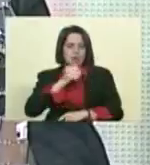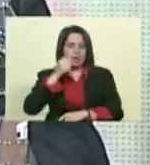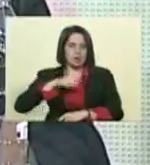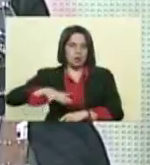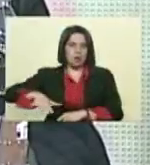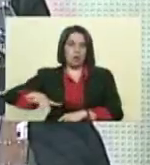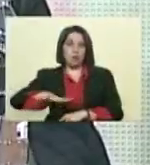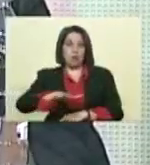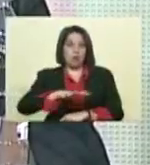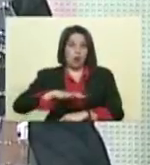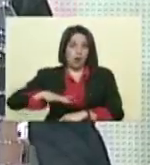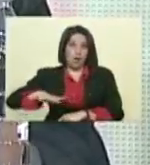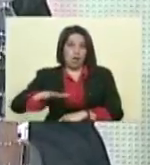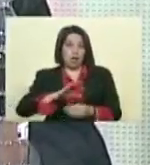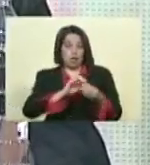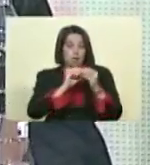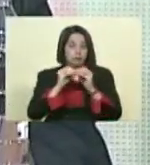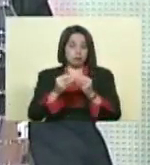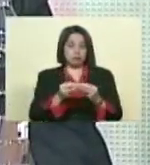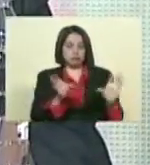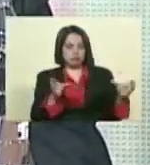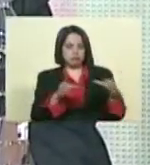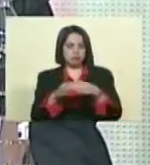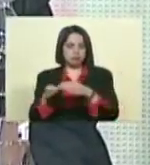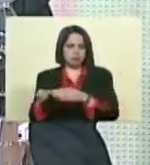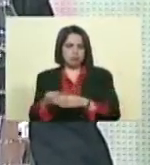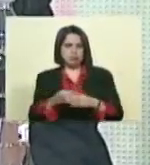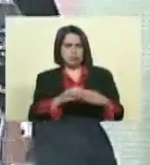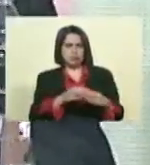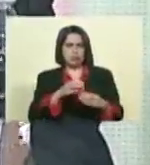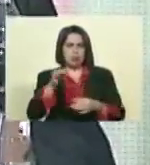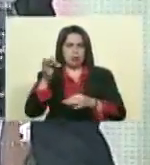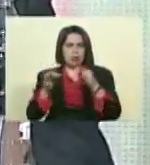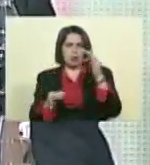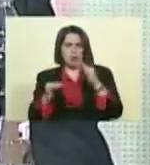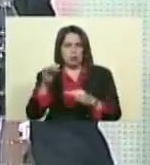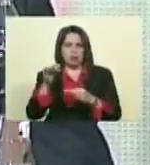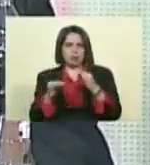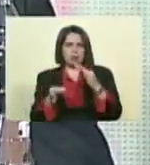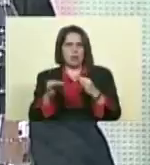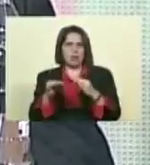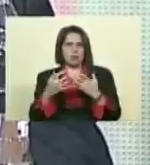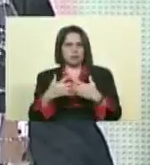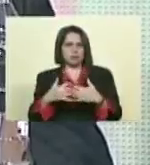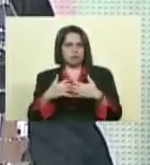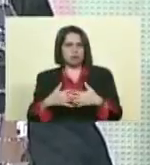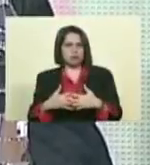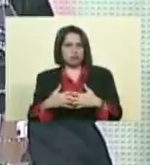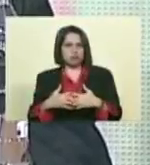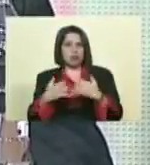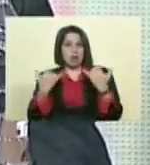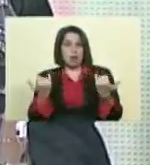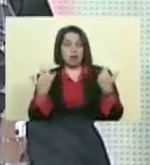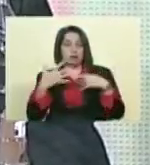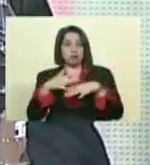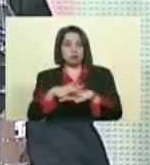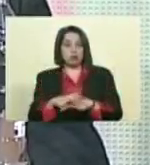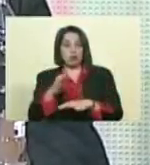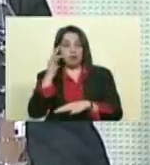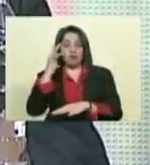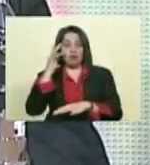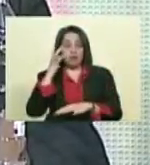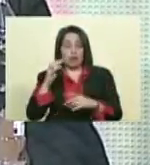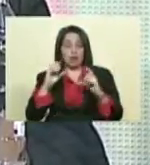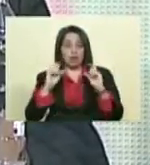por supuesto los organismos que conformamos el aparato judicial, como decía usted, ahora se encuentra un fiscal general